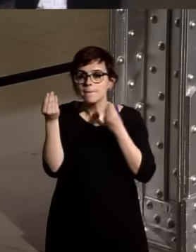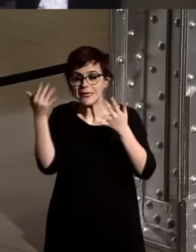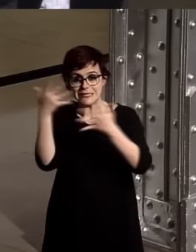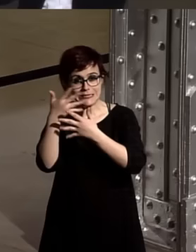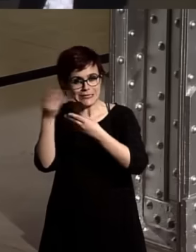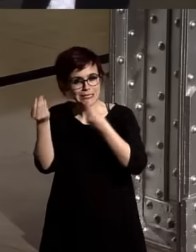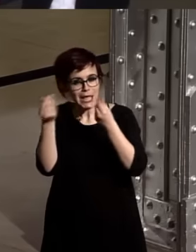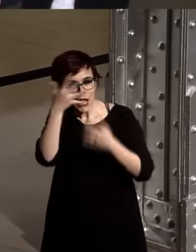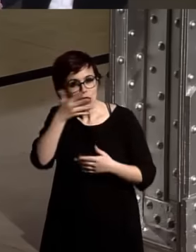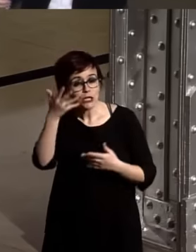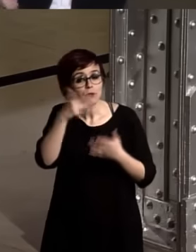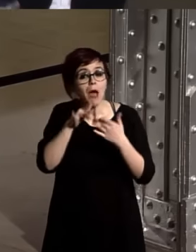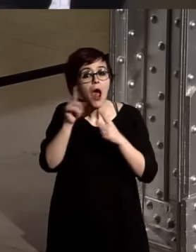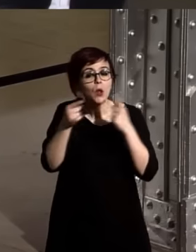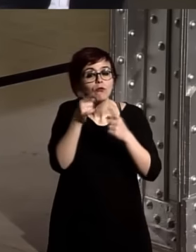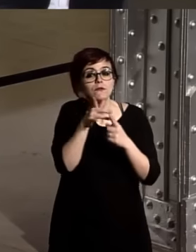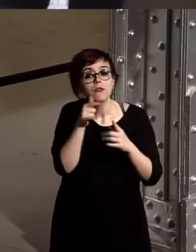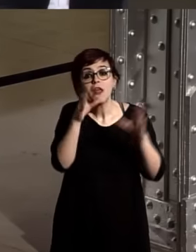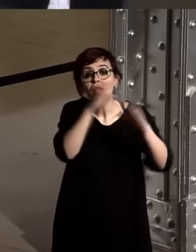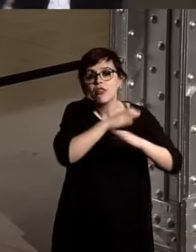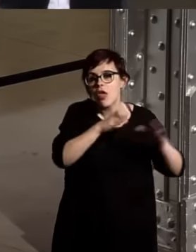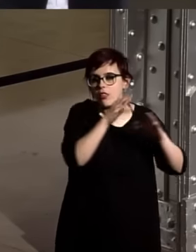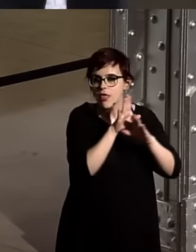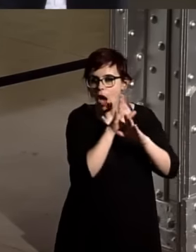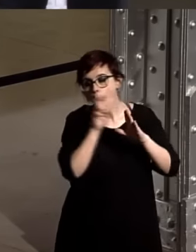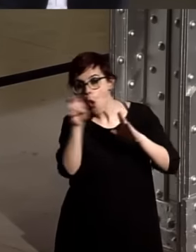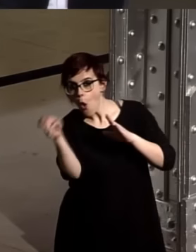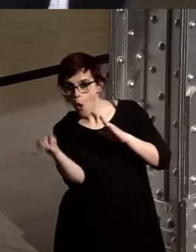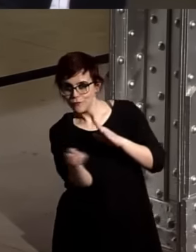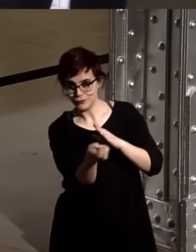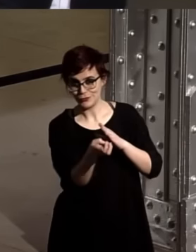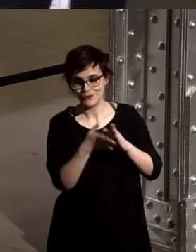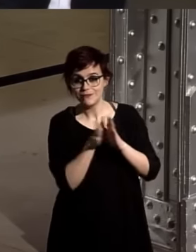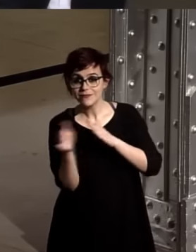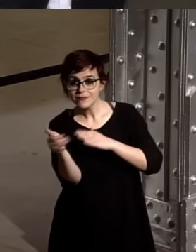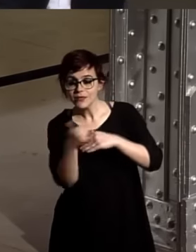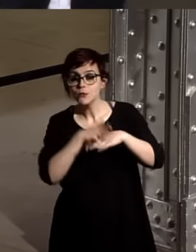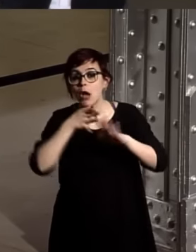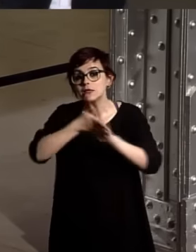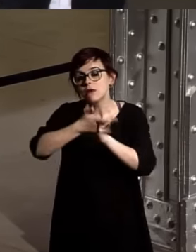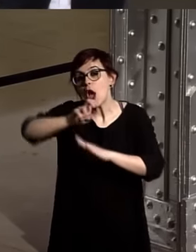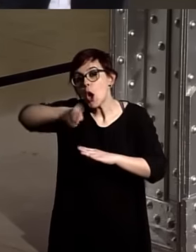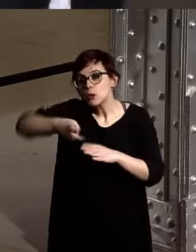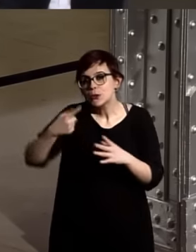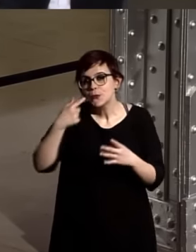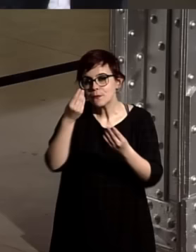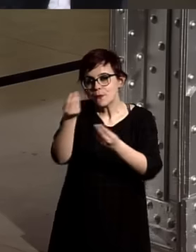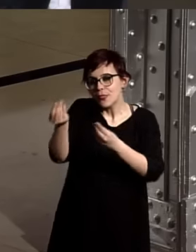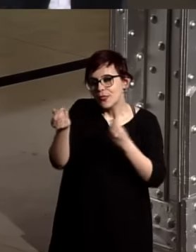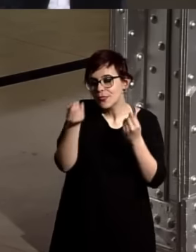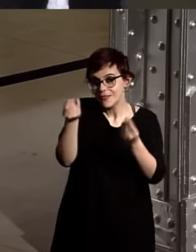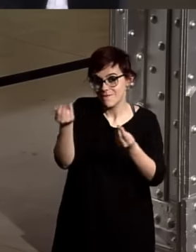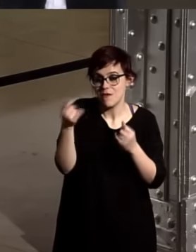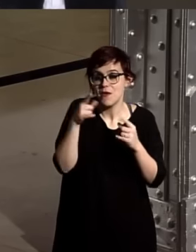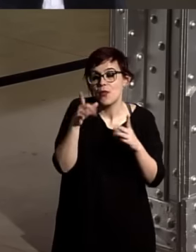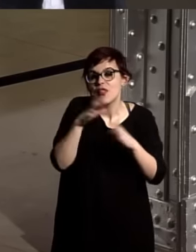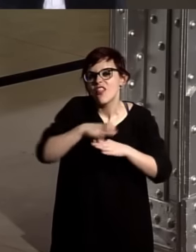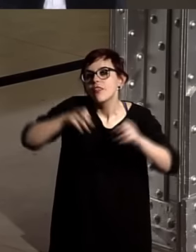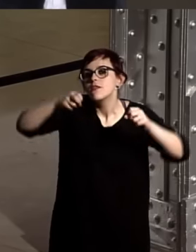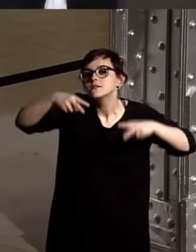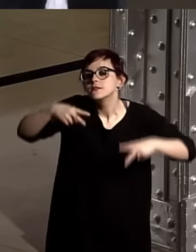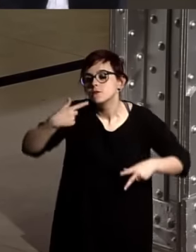Los que buscan otras alternativas no científicas a a la explicación No lo que pasa es que